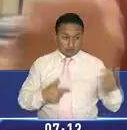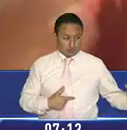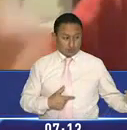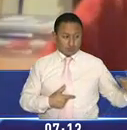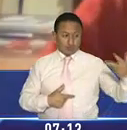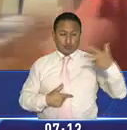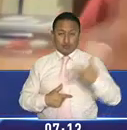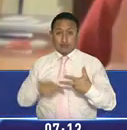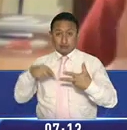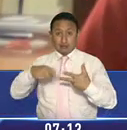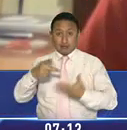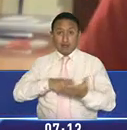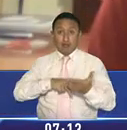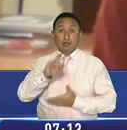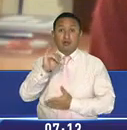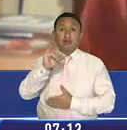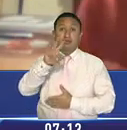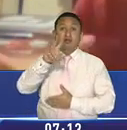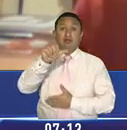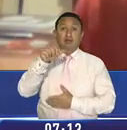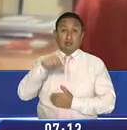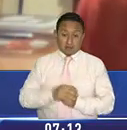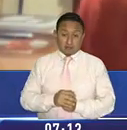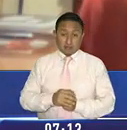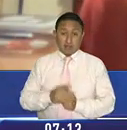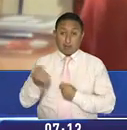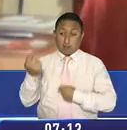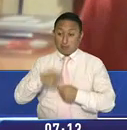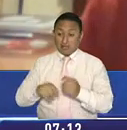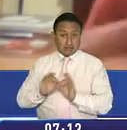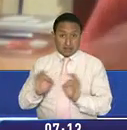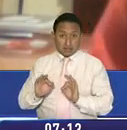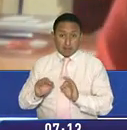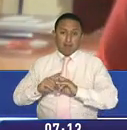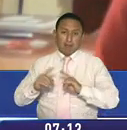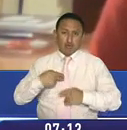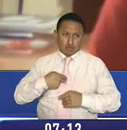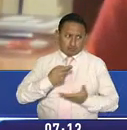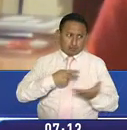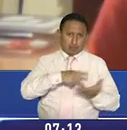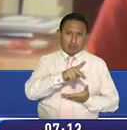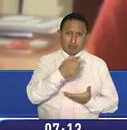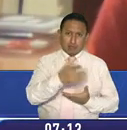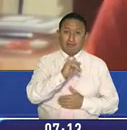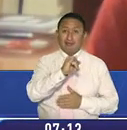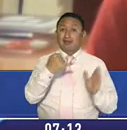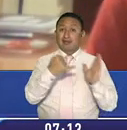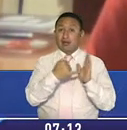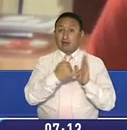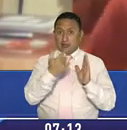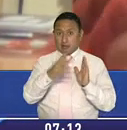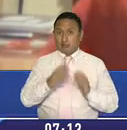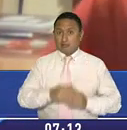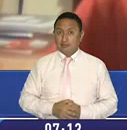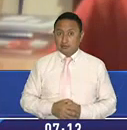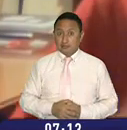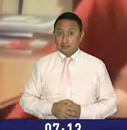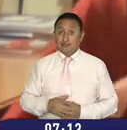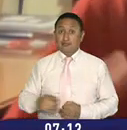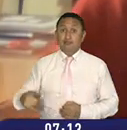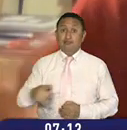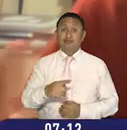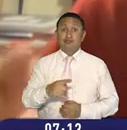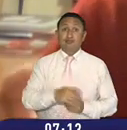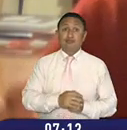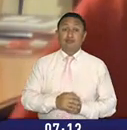el IVA por adelantado. Ni siquiera vende el combustible, pero ya está pagando el IVA por adelantado. Las instituciones del sector